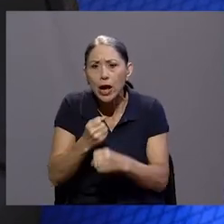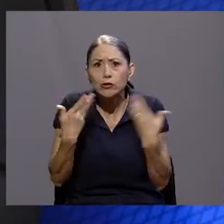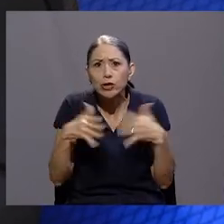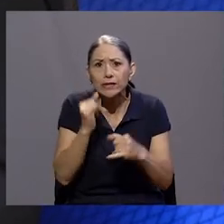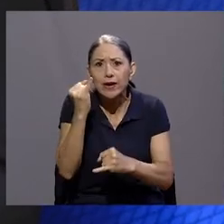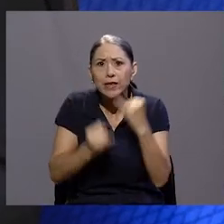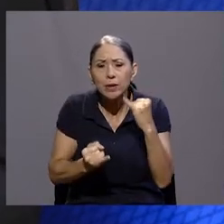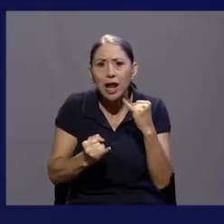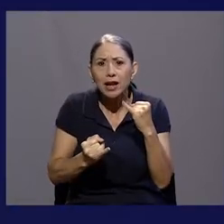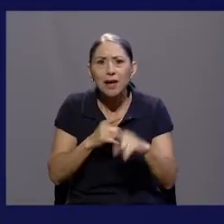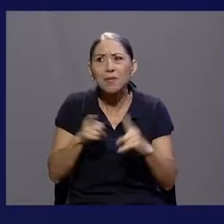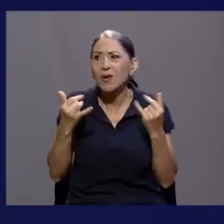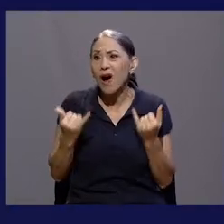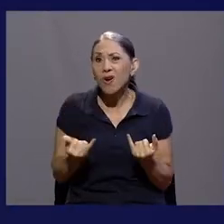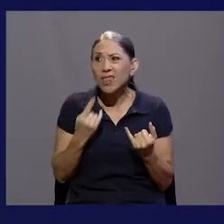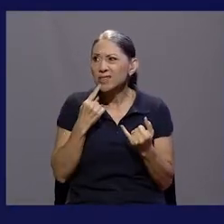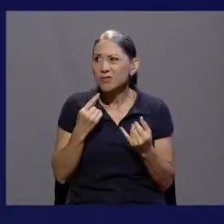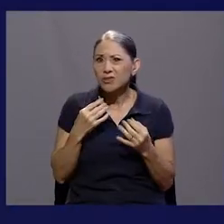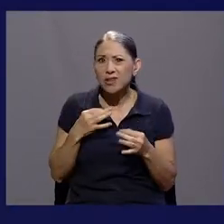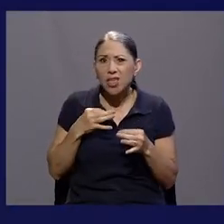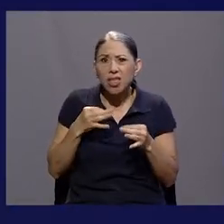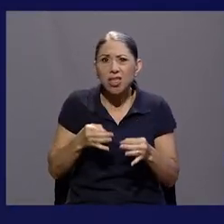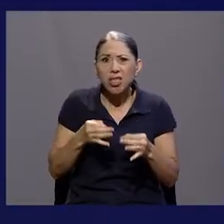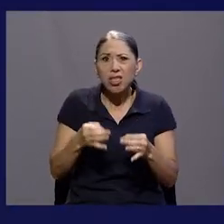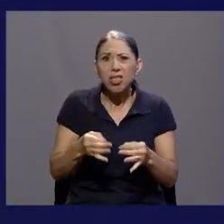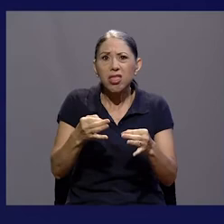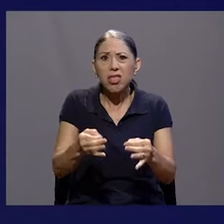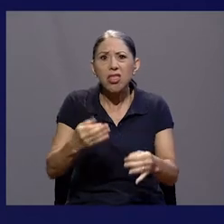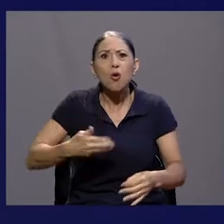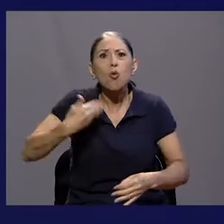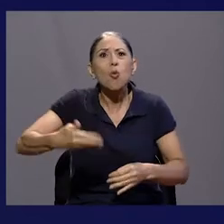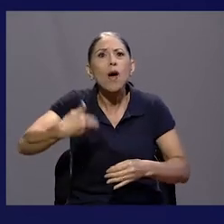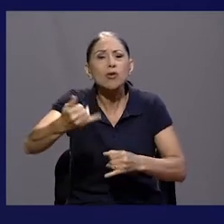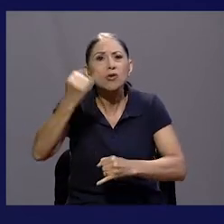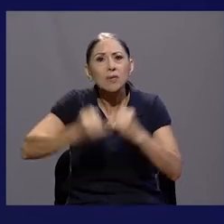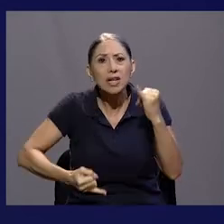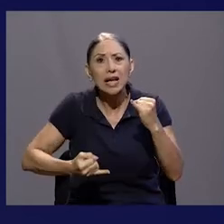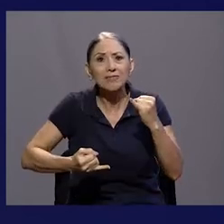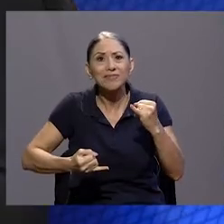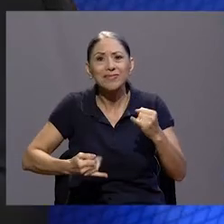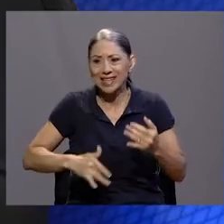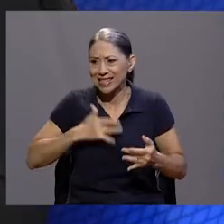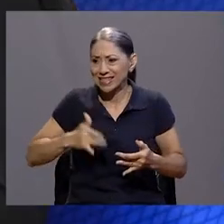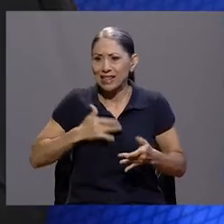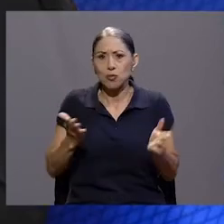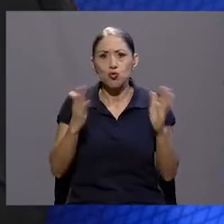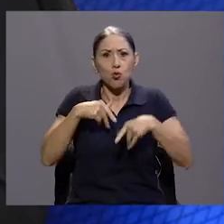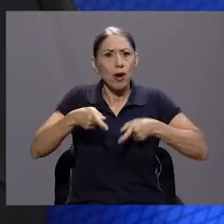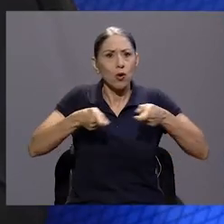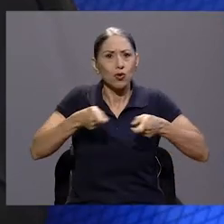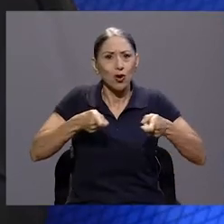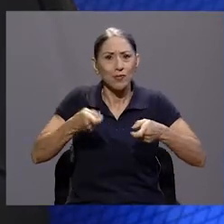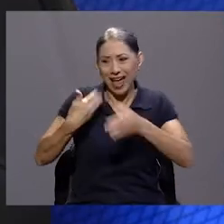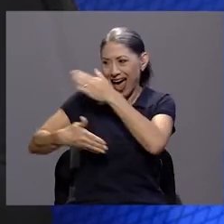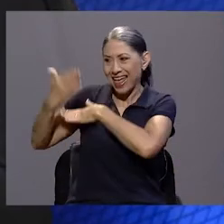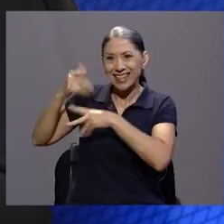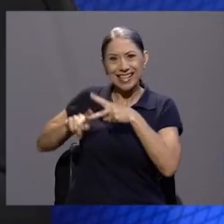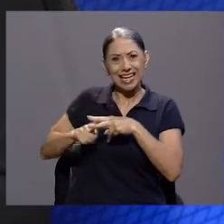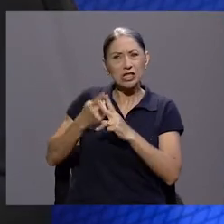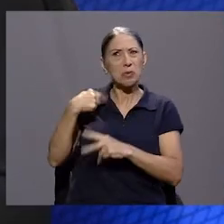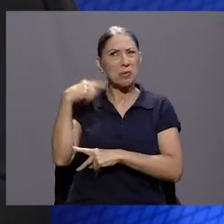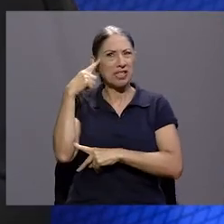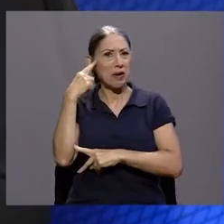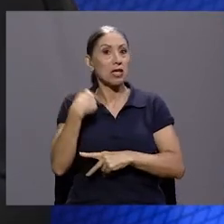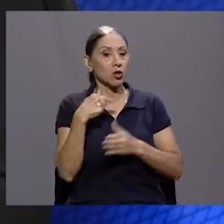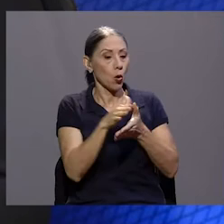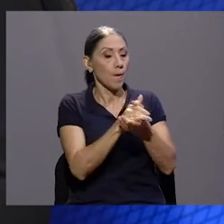hasta cuándo y esa sensación de no poder tener control que tal vez al inicio decíamos bueno si yo hago el lavado de manos y yo no me acerco a